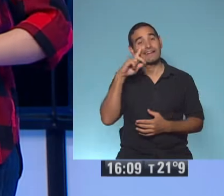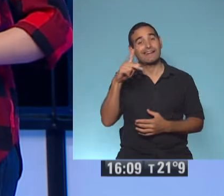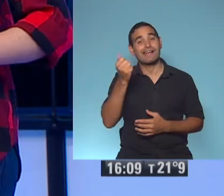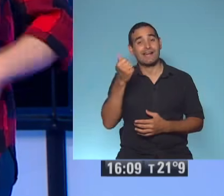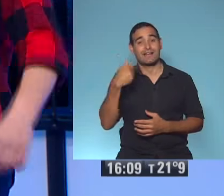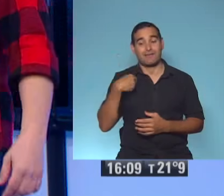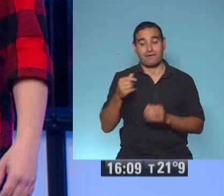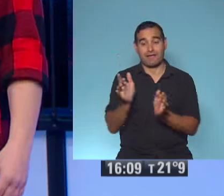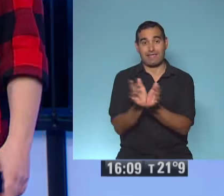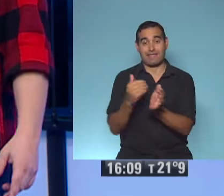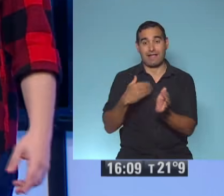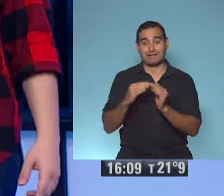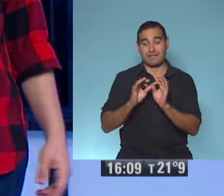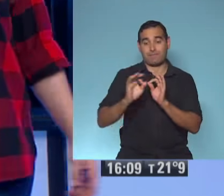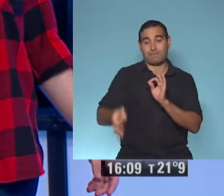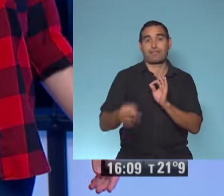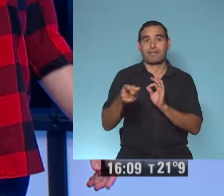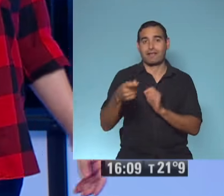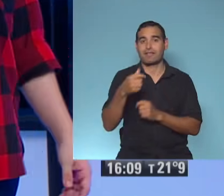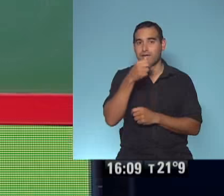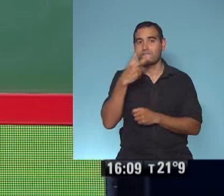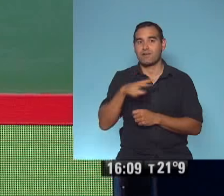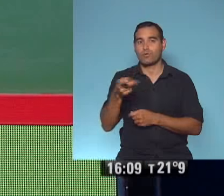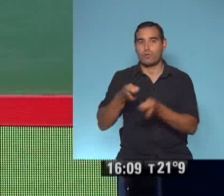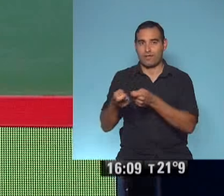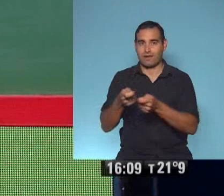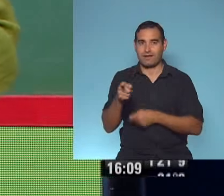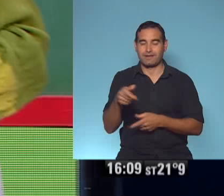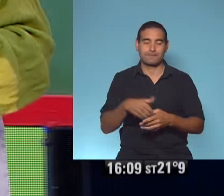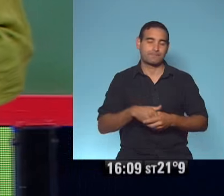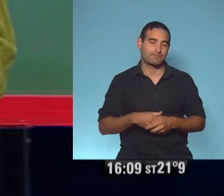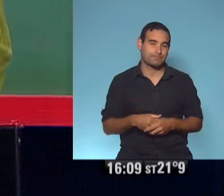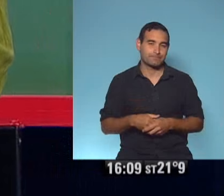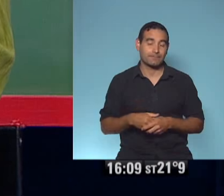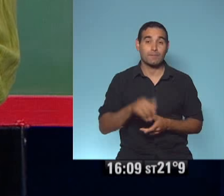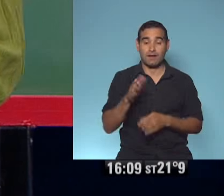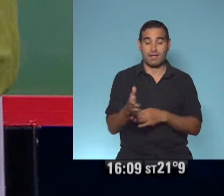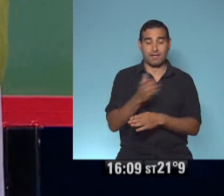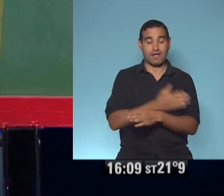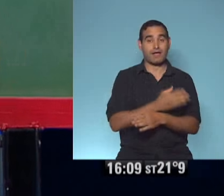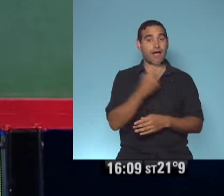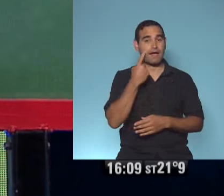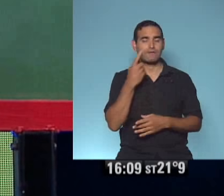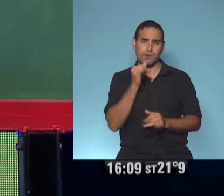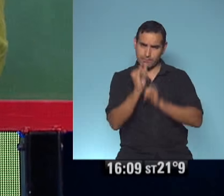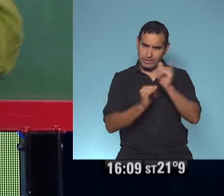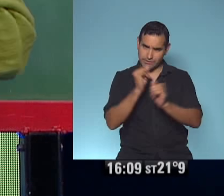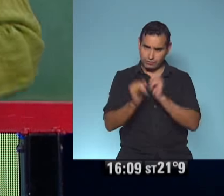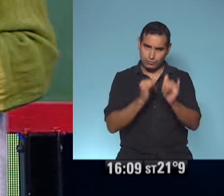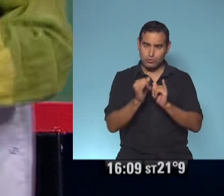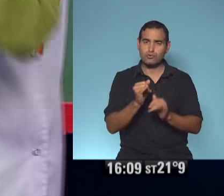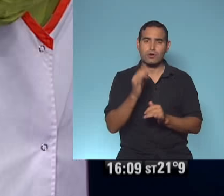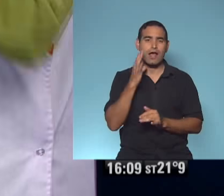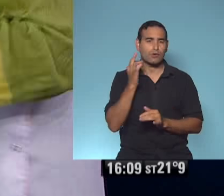de mi esquina, que es una genia. Muy bien, pero antes, vamos a mirar... Les voy a explicar algo sobre